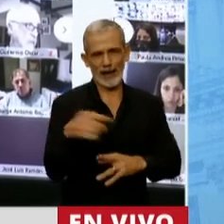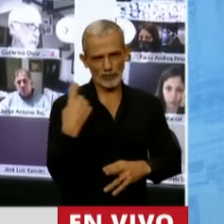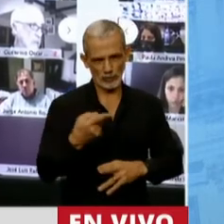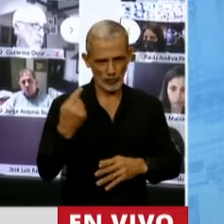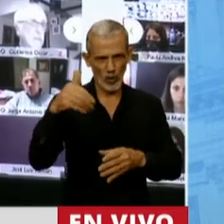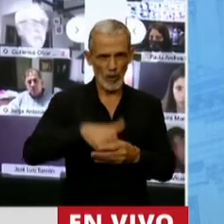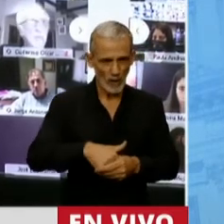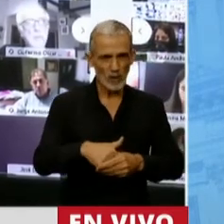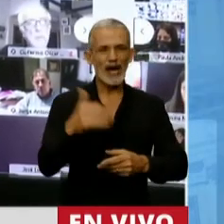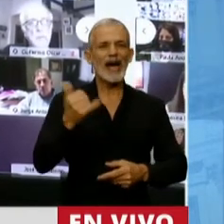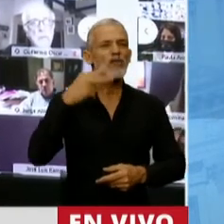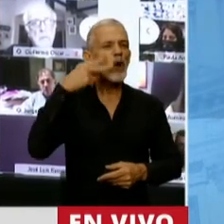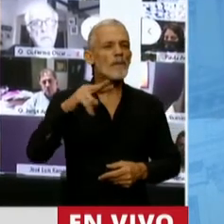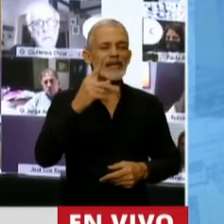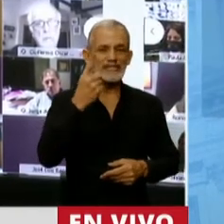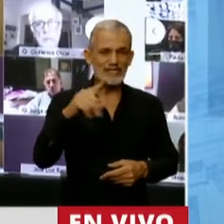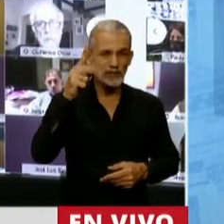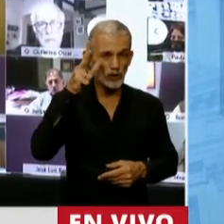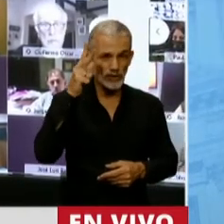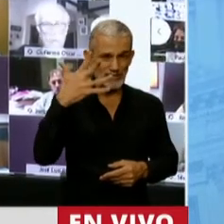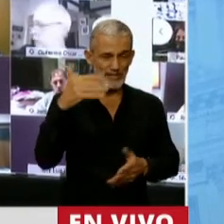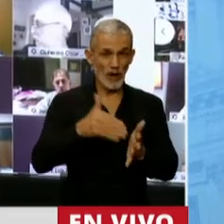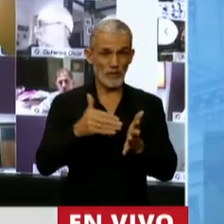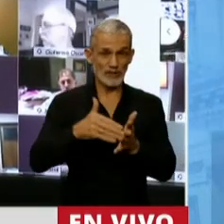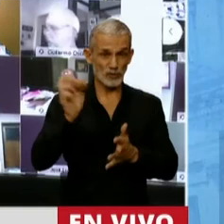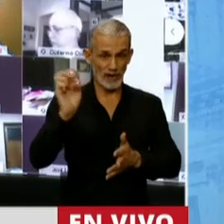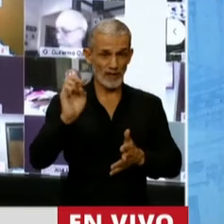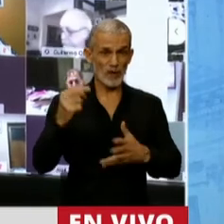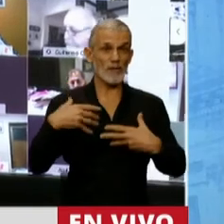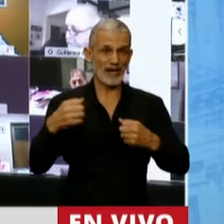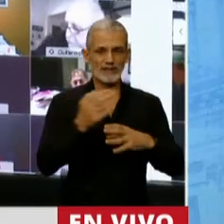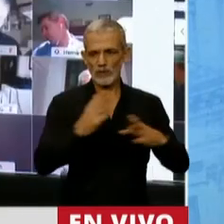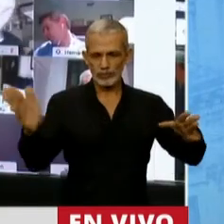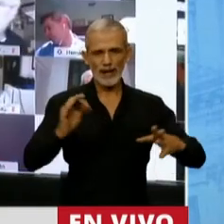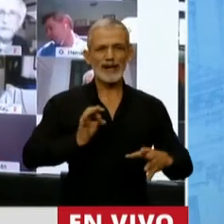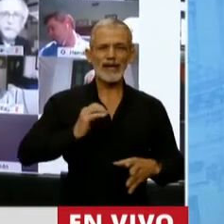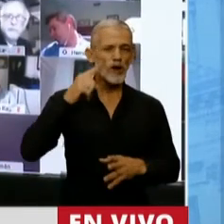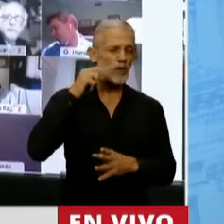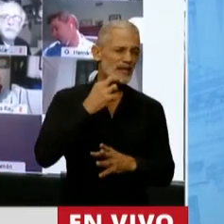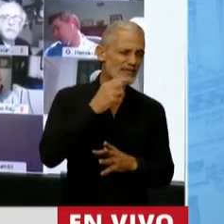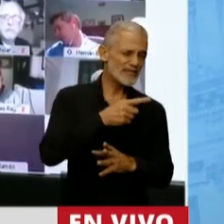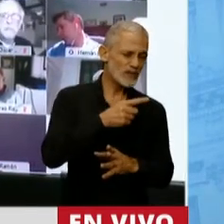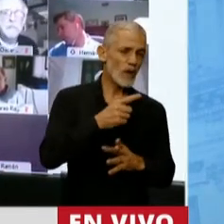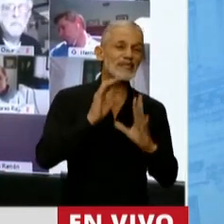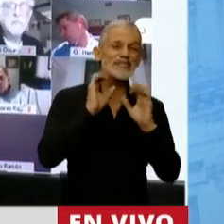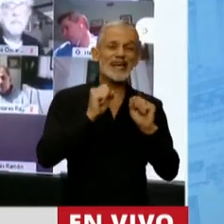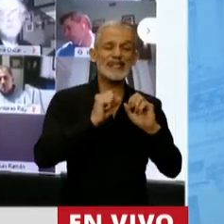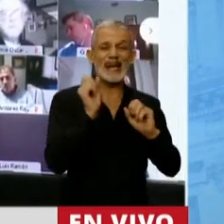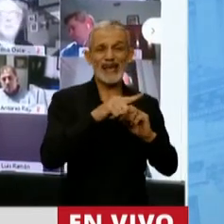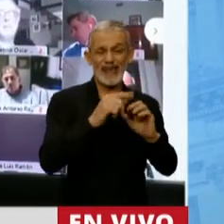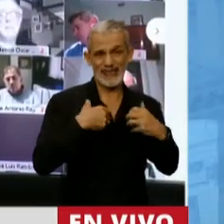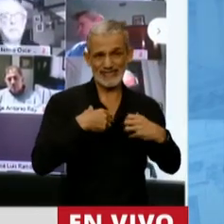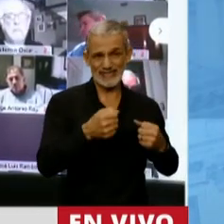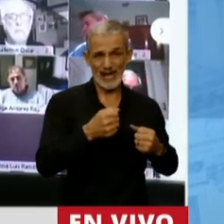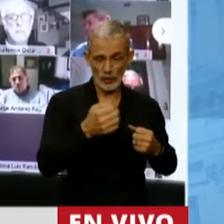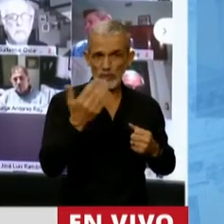acompañen, tiene 2.185 millones de dólares. Y en el año 2019... era la Secretaría de Salud en ese momento,